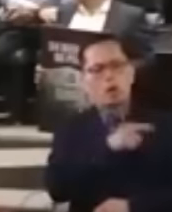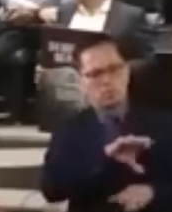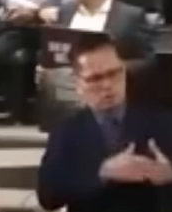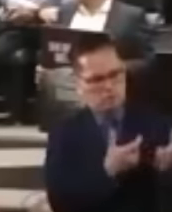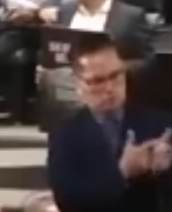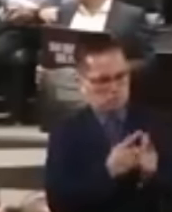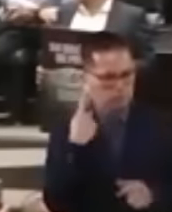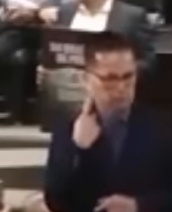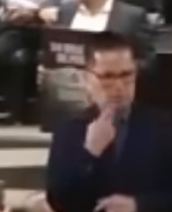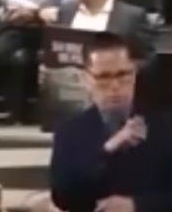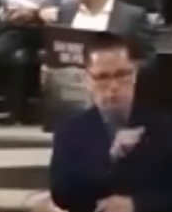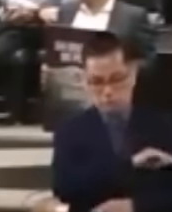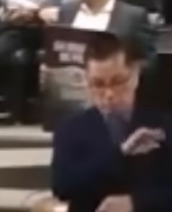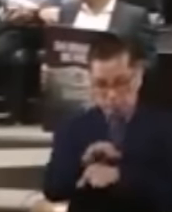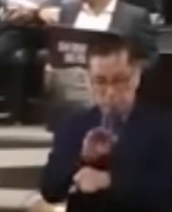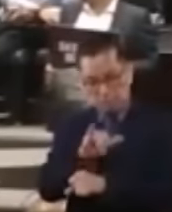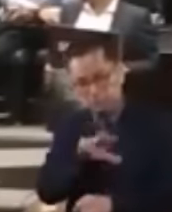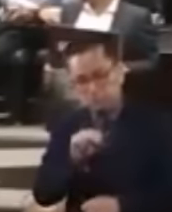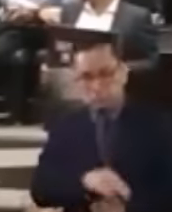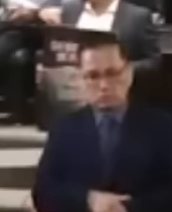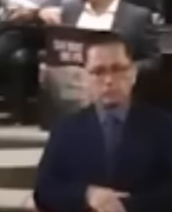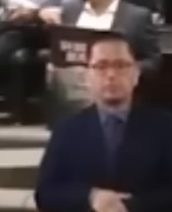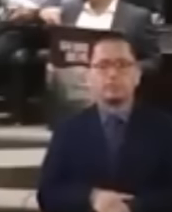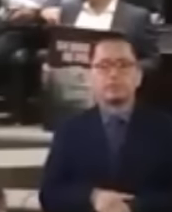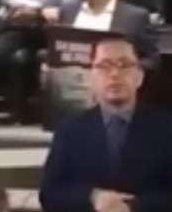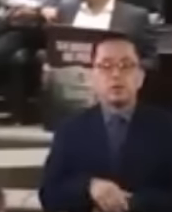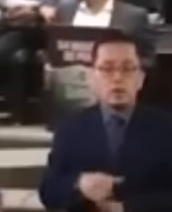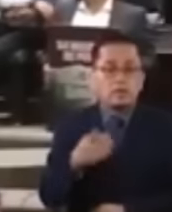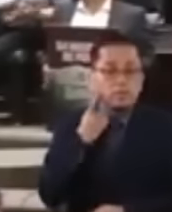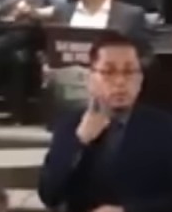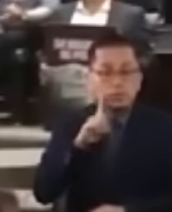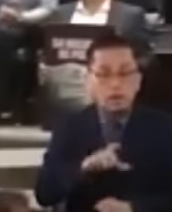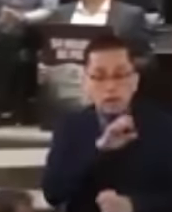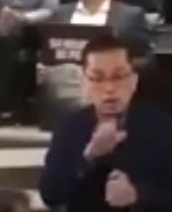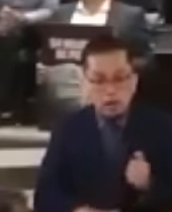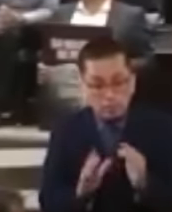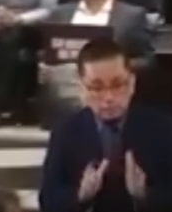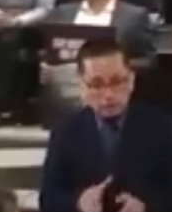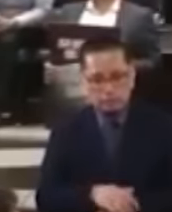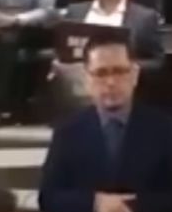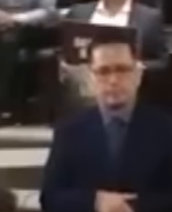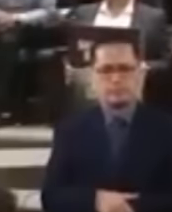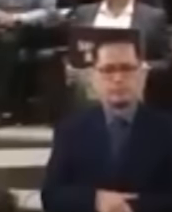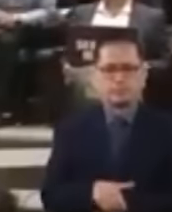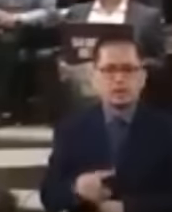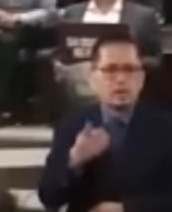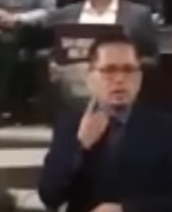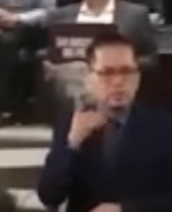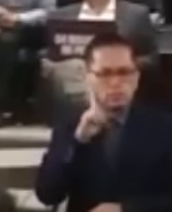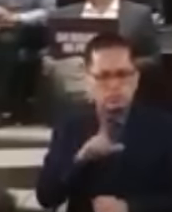lado de las estancias infantiles. Vamos a proponer que se le destinen apoyos